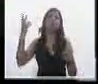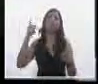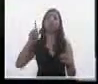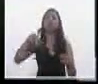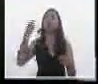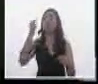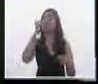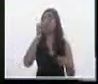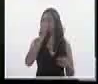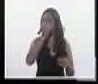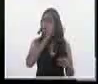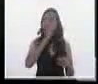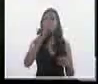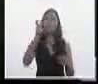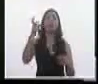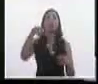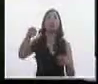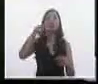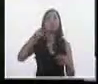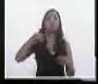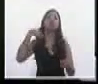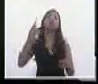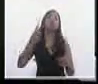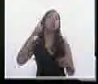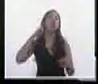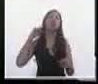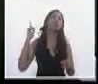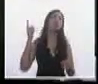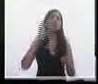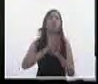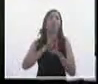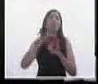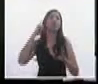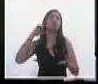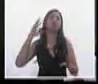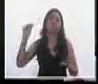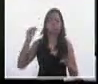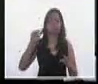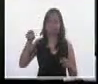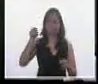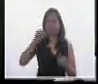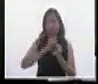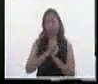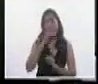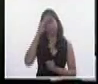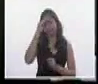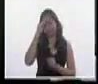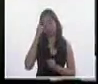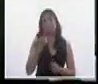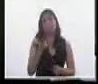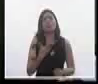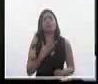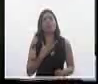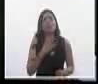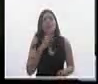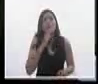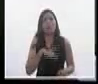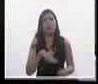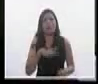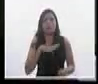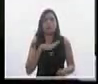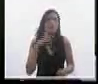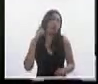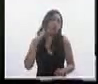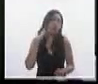son ciegos ante esta problemática o son sordos ante esta problemática y yo me pongo a pensar qué tiene de malo tener un oído